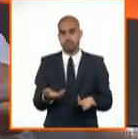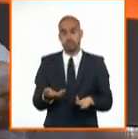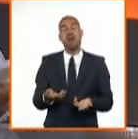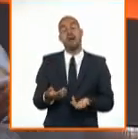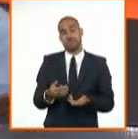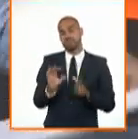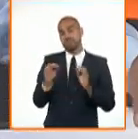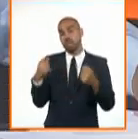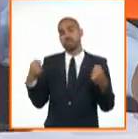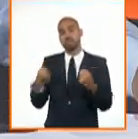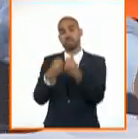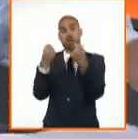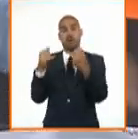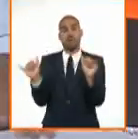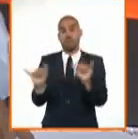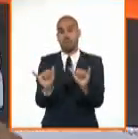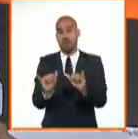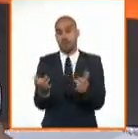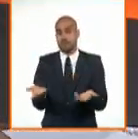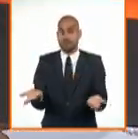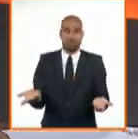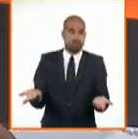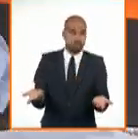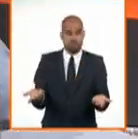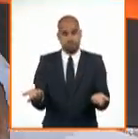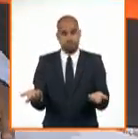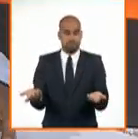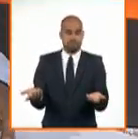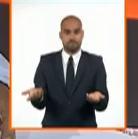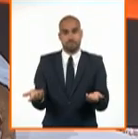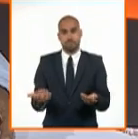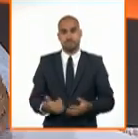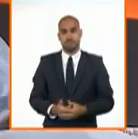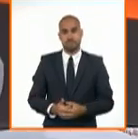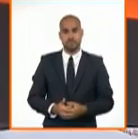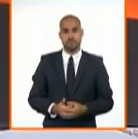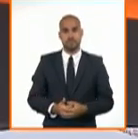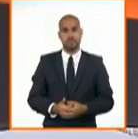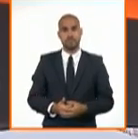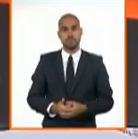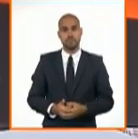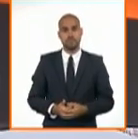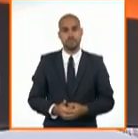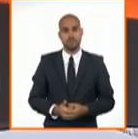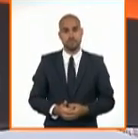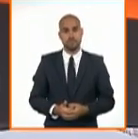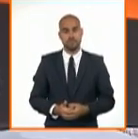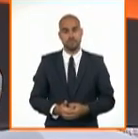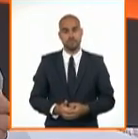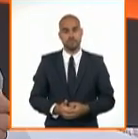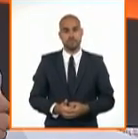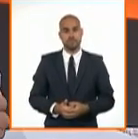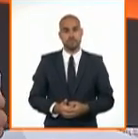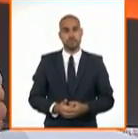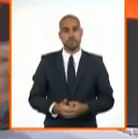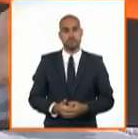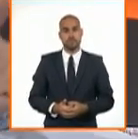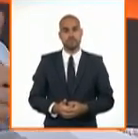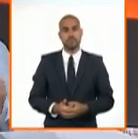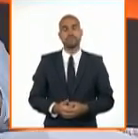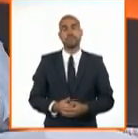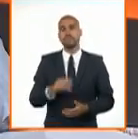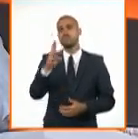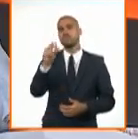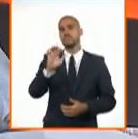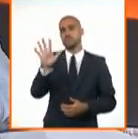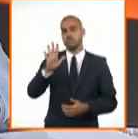ese factor de coincidente de simultaneidad de coincidencia que se explicaba tuvimos el bloque número 5 que